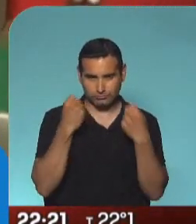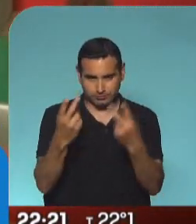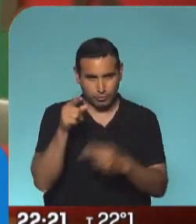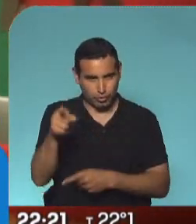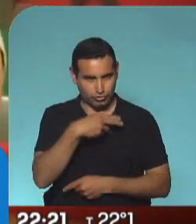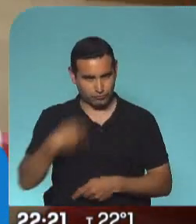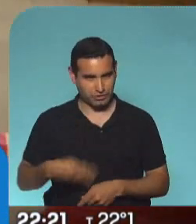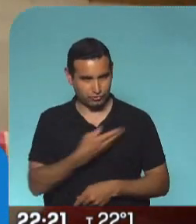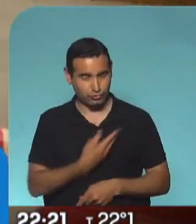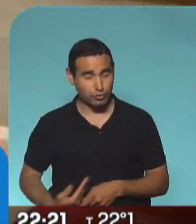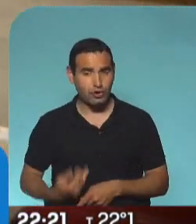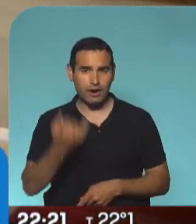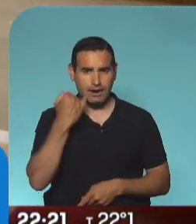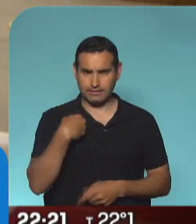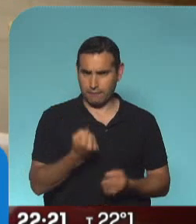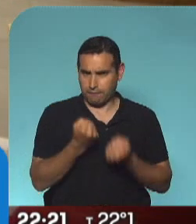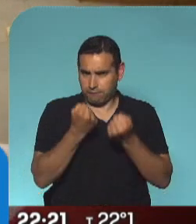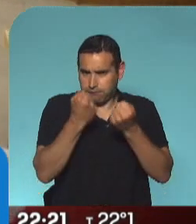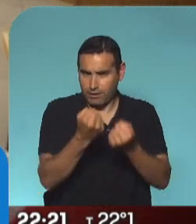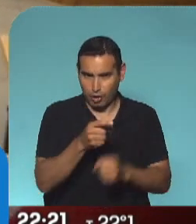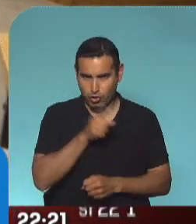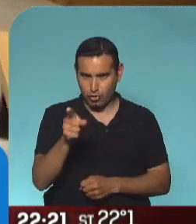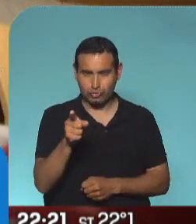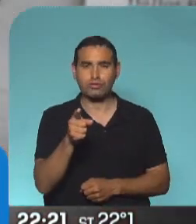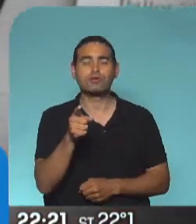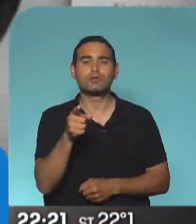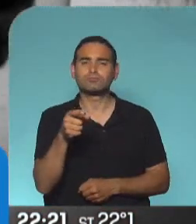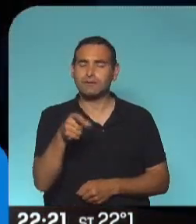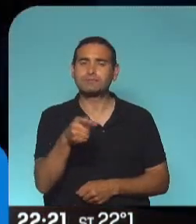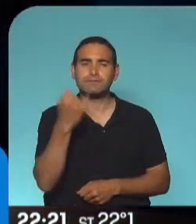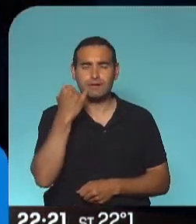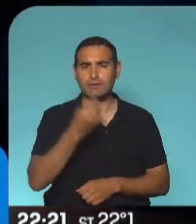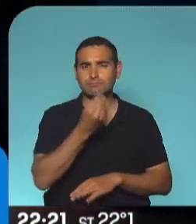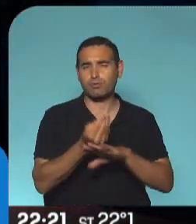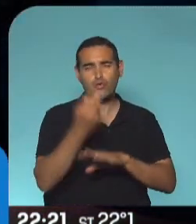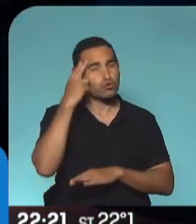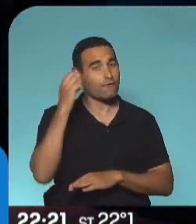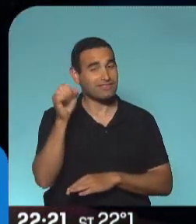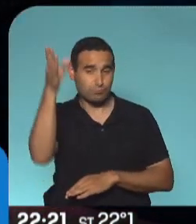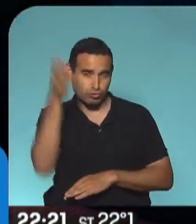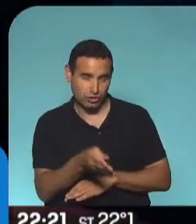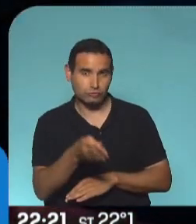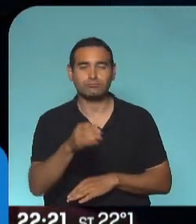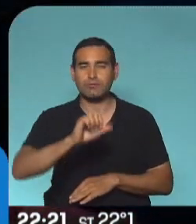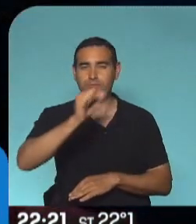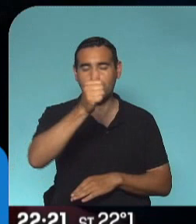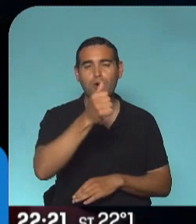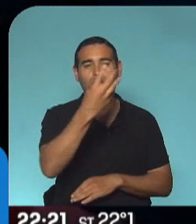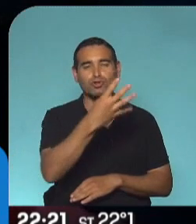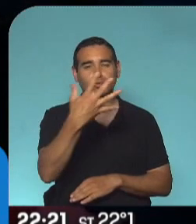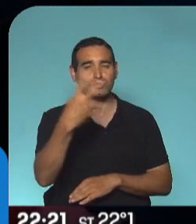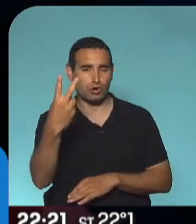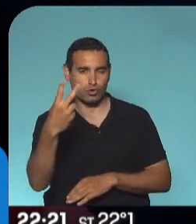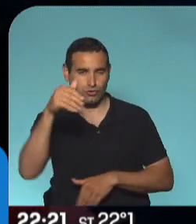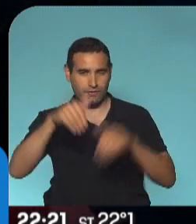de hacer sentir todo el peso de su autoridad sobre Hong Kong ganaron prácticamente el 90% de las 452 bancas en